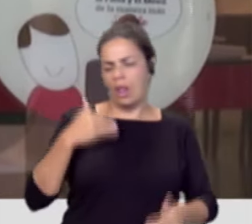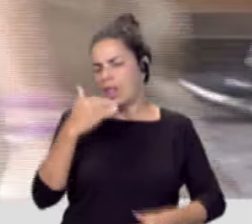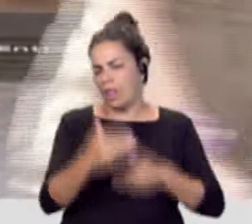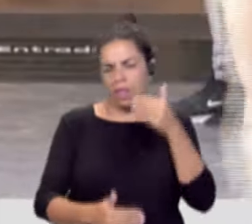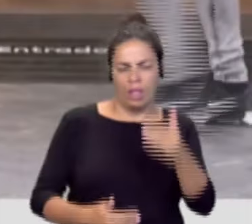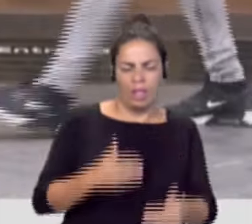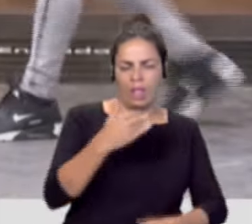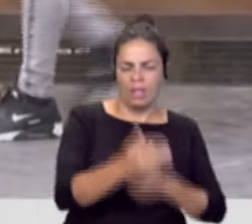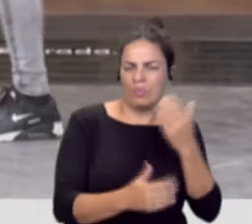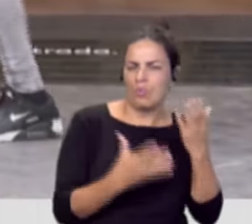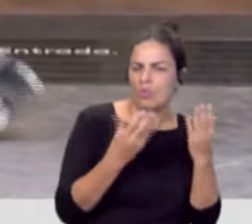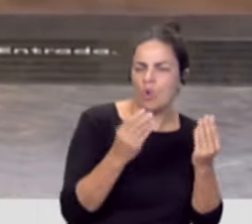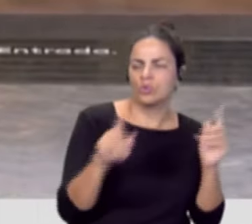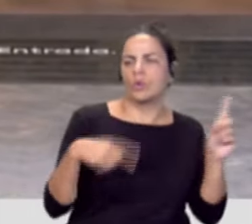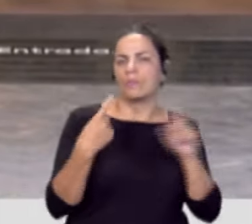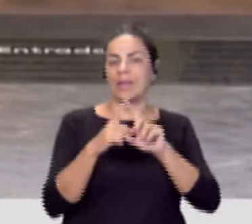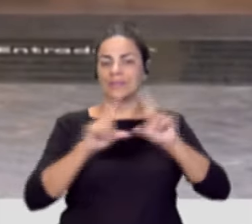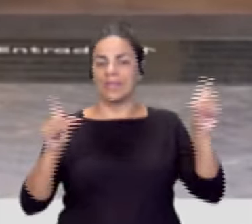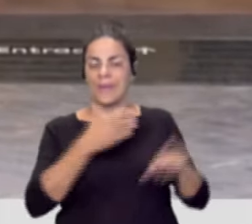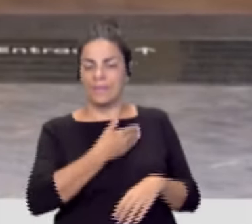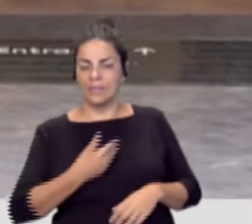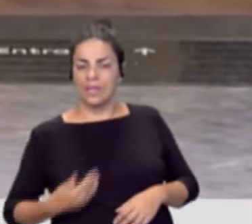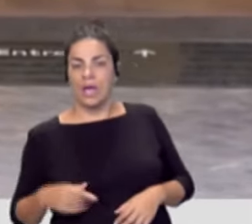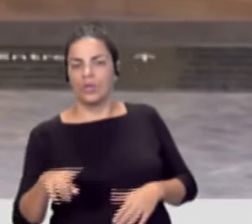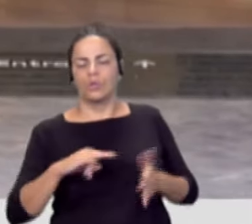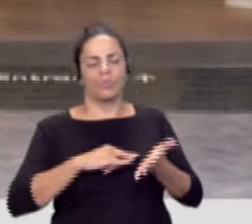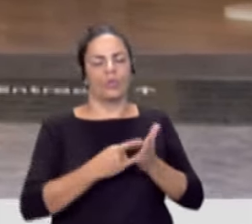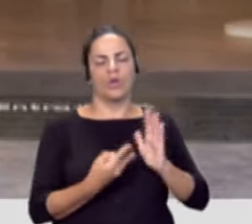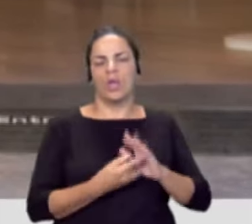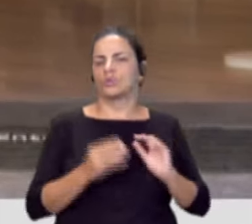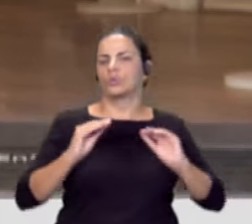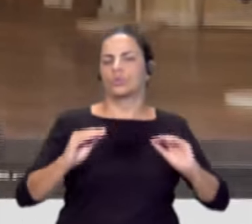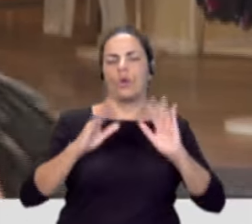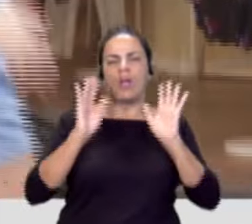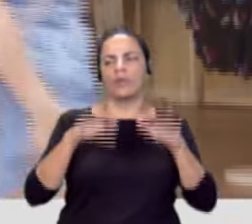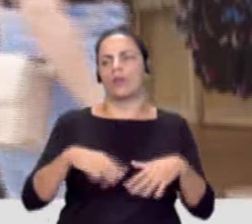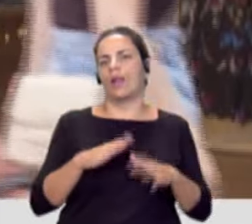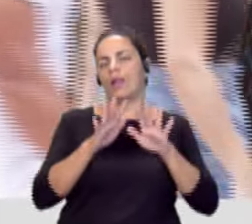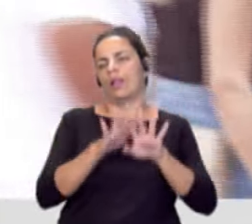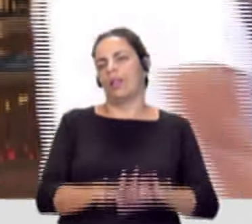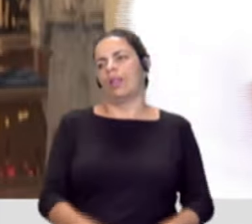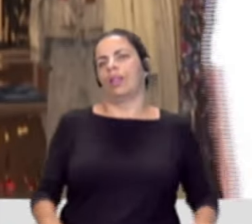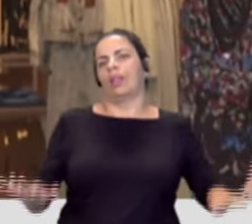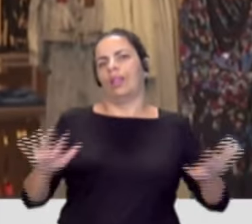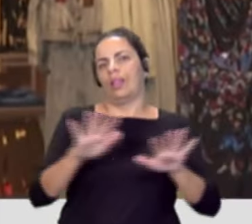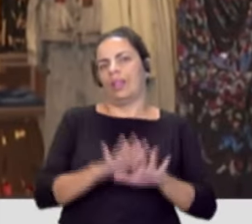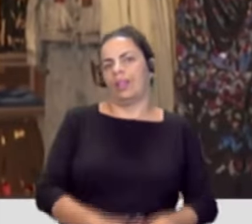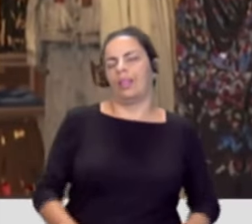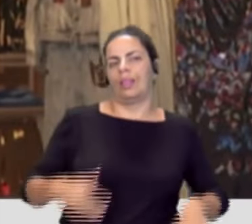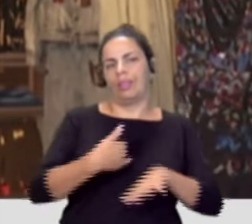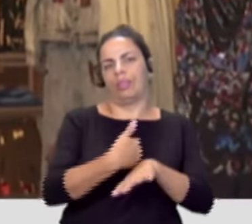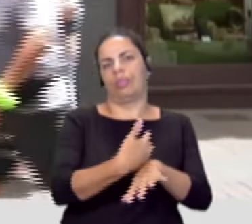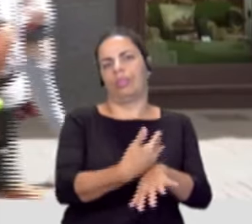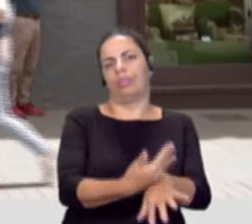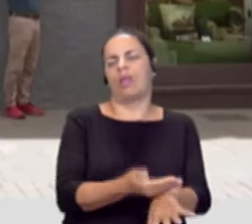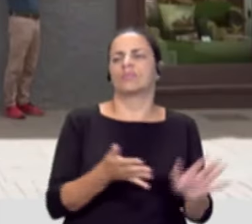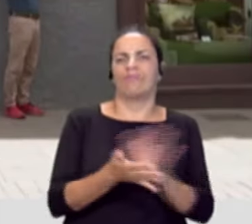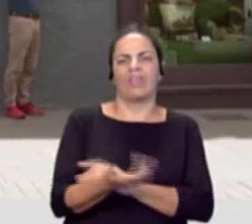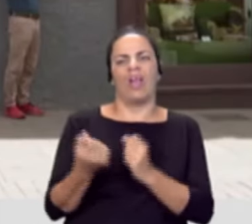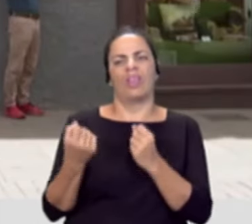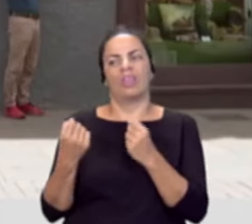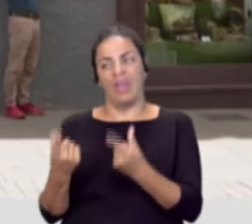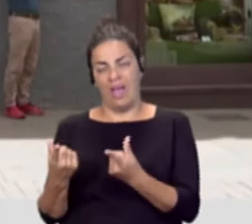proyectos que tienen los empresarios pues se van viendo muy ralentizados en el tiempo y eso pues crea una cierta también frustración